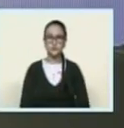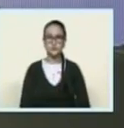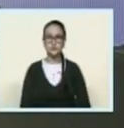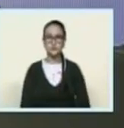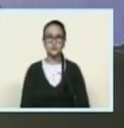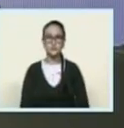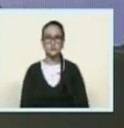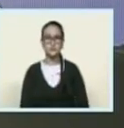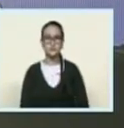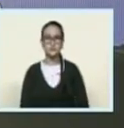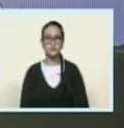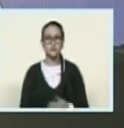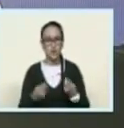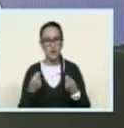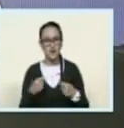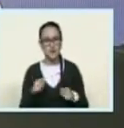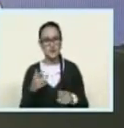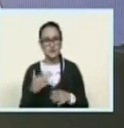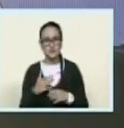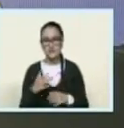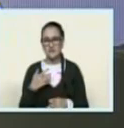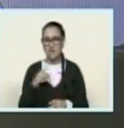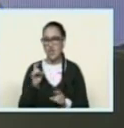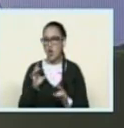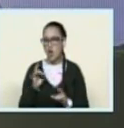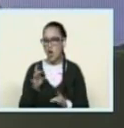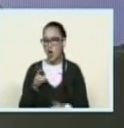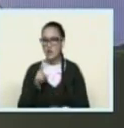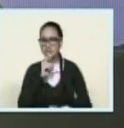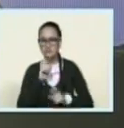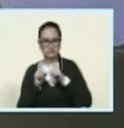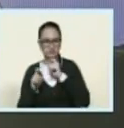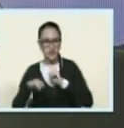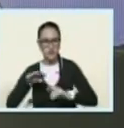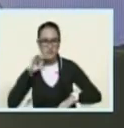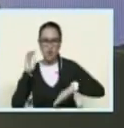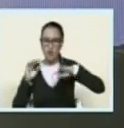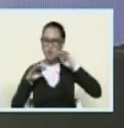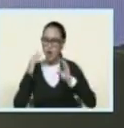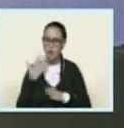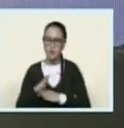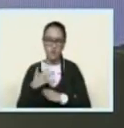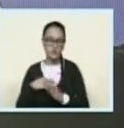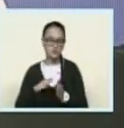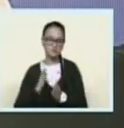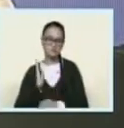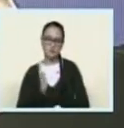Y trato de estar por encima de los dolores, de las dificultades, de las derrotas